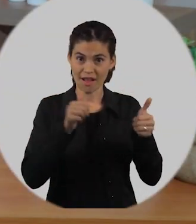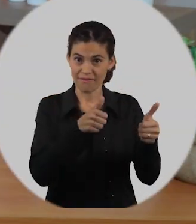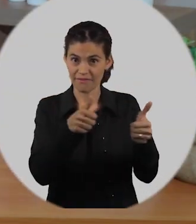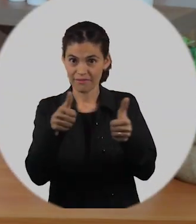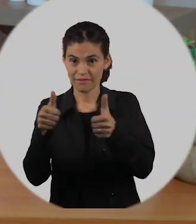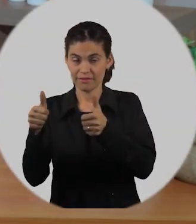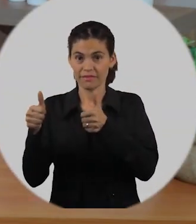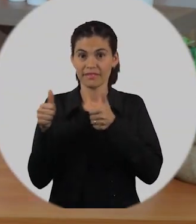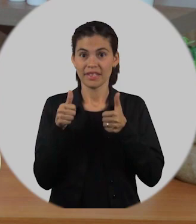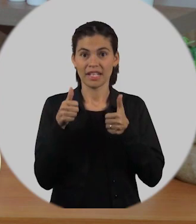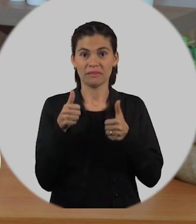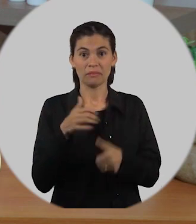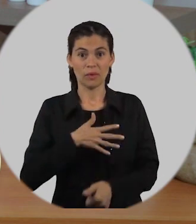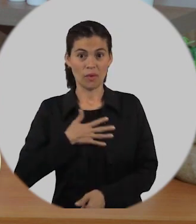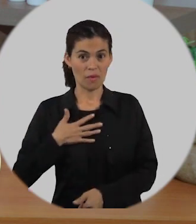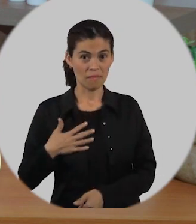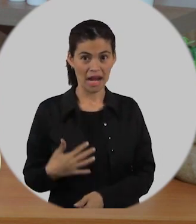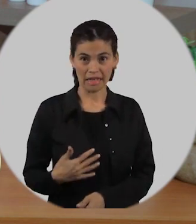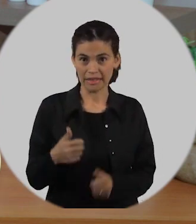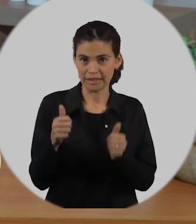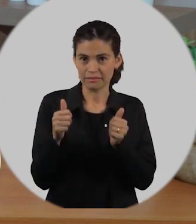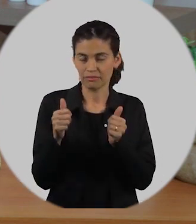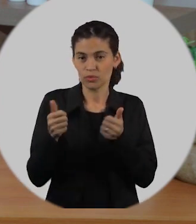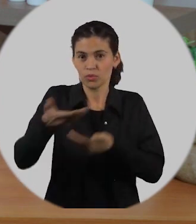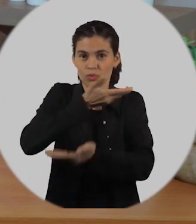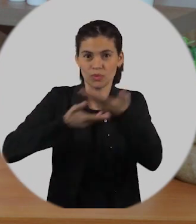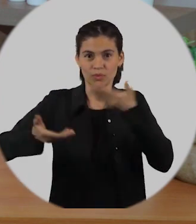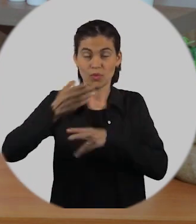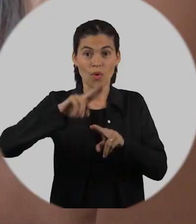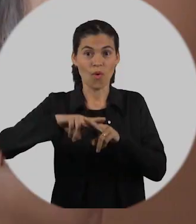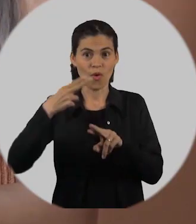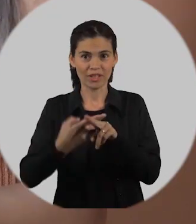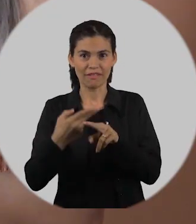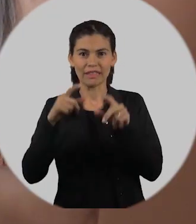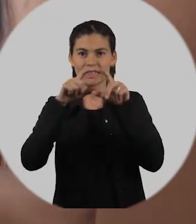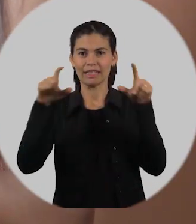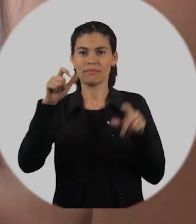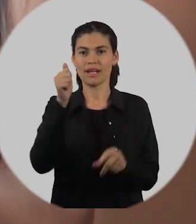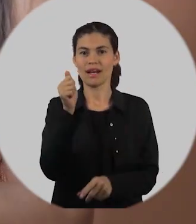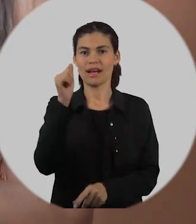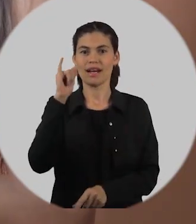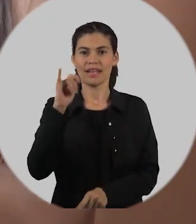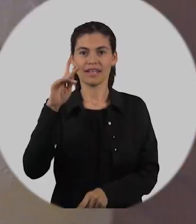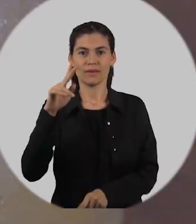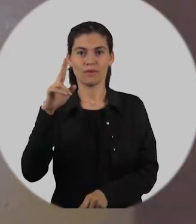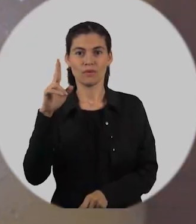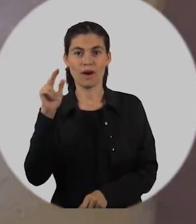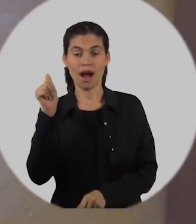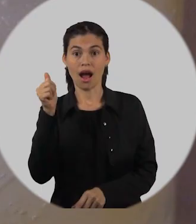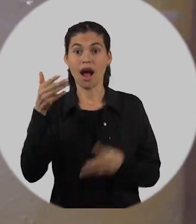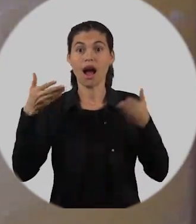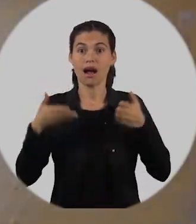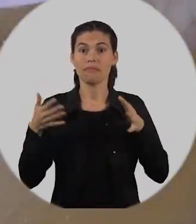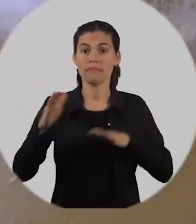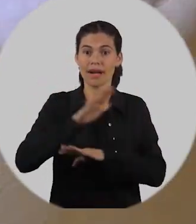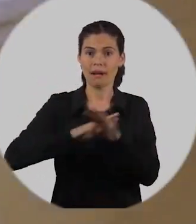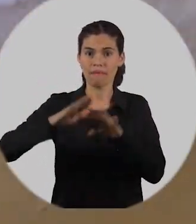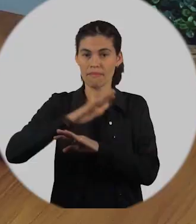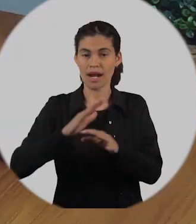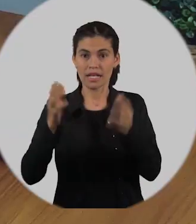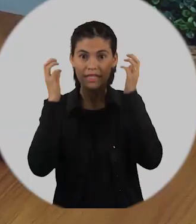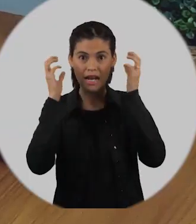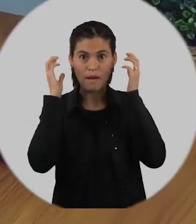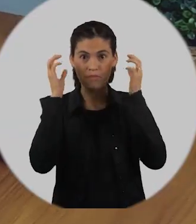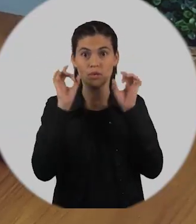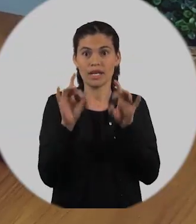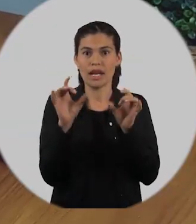Hola, hola, ¿cómo están? Un gusto compartir con ustedes una edición más acá de Aikoa. Vamos a estar elaborando un